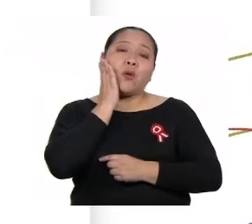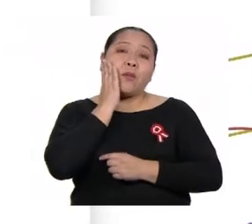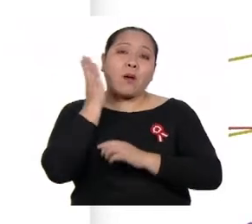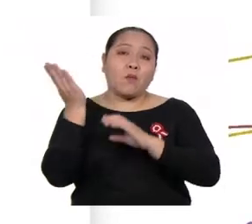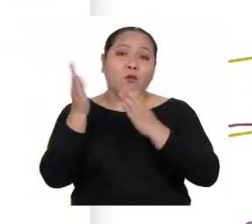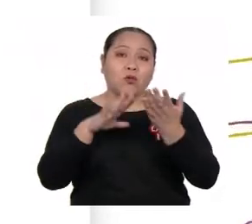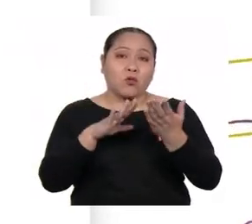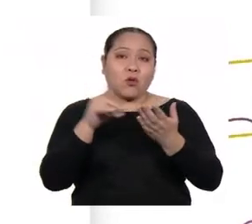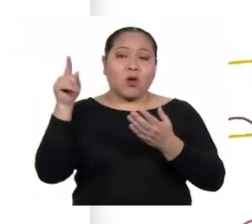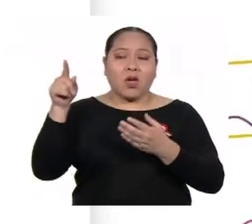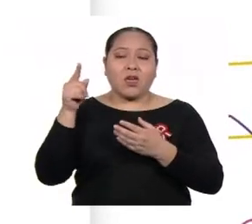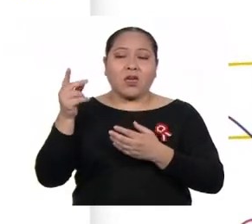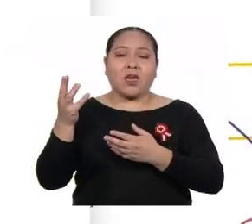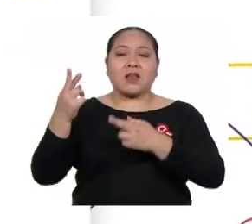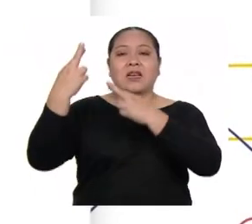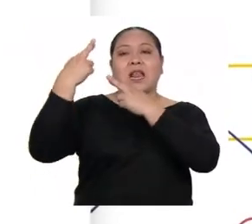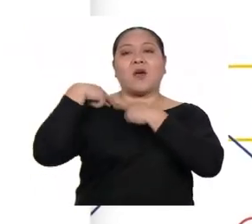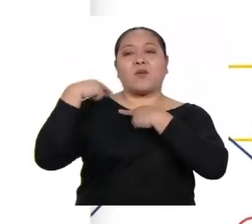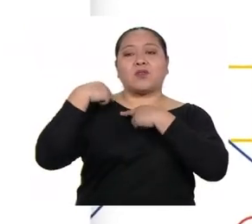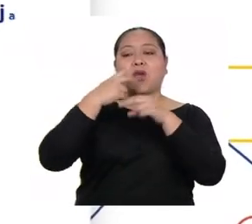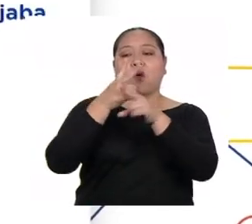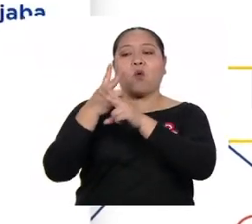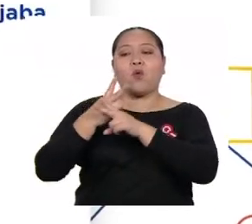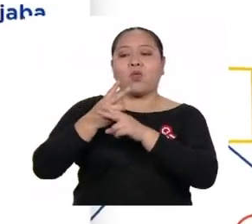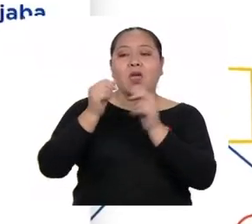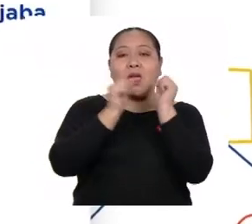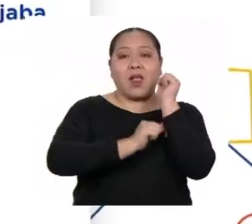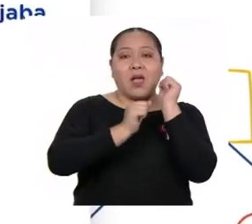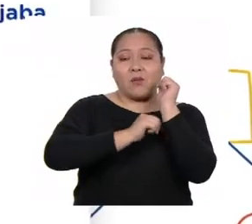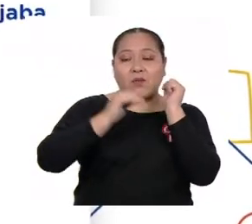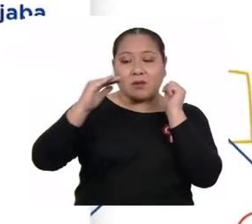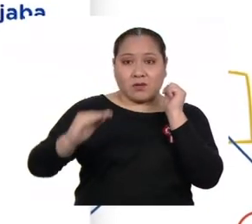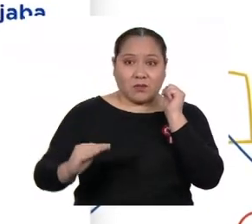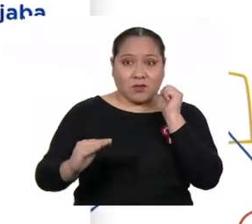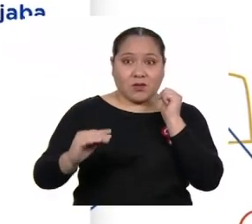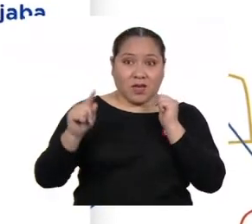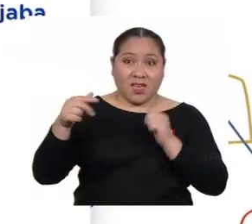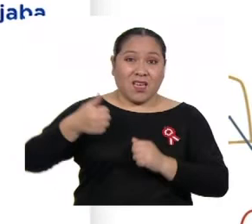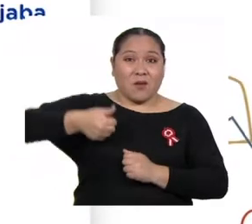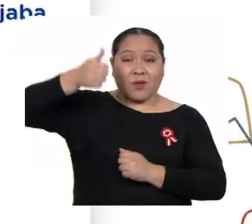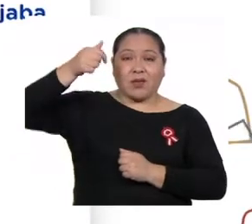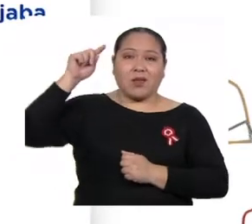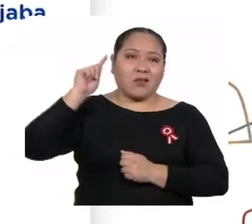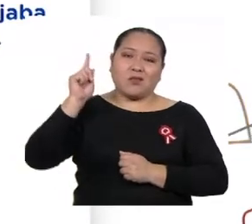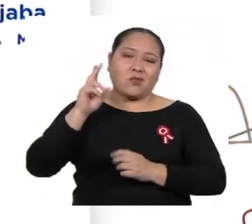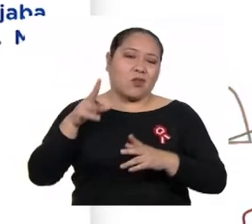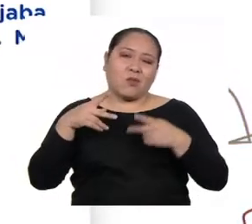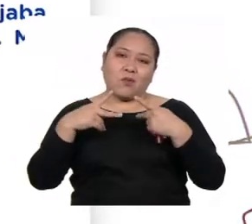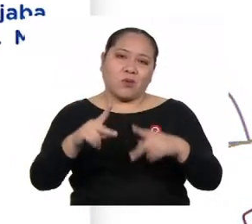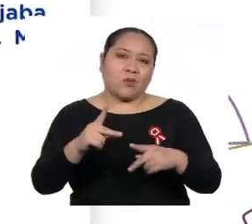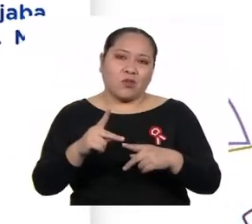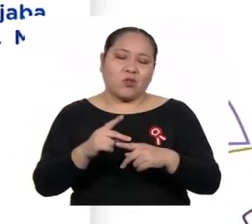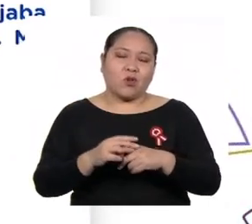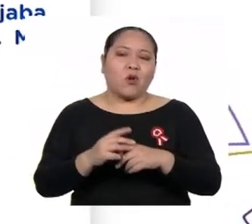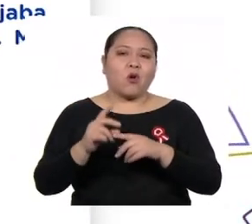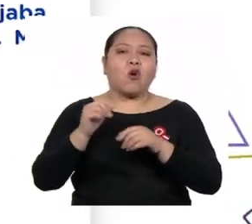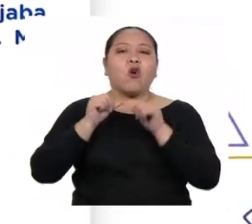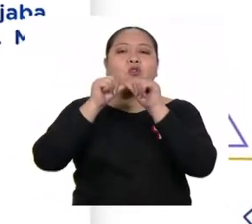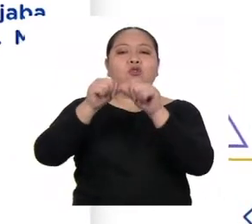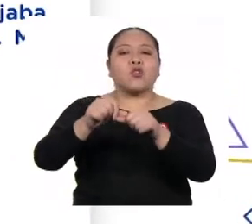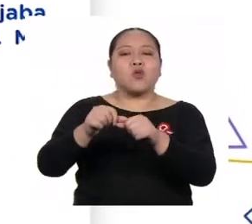le encargaron el cuidado de sus hermanos menores, por ser la mayor. Eso ya no le dejaba tiempo para